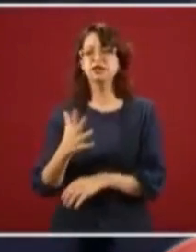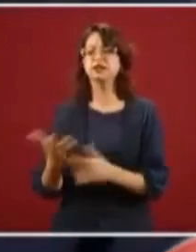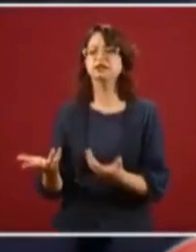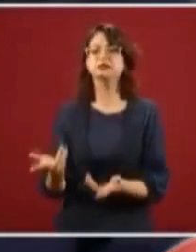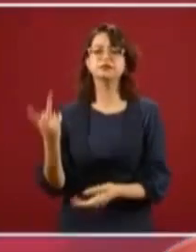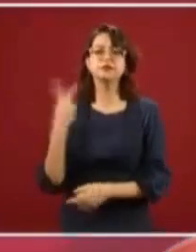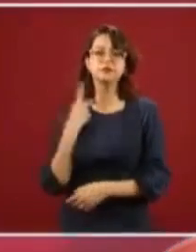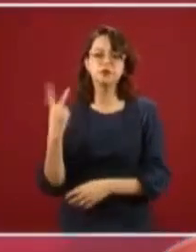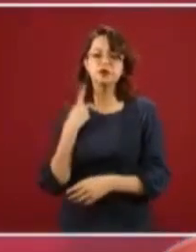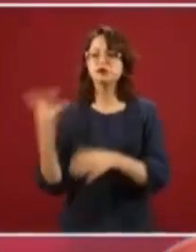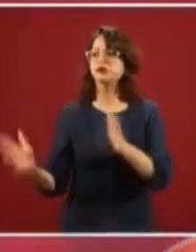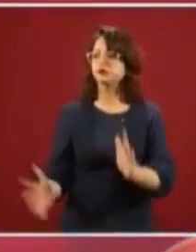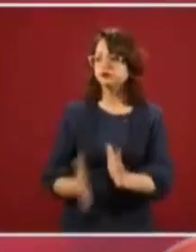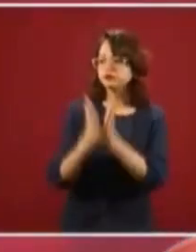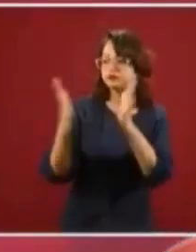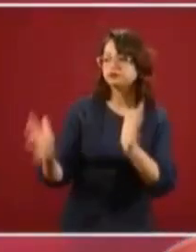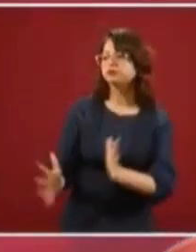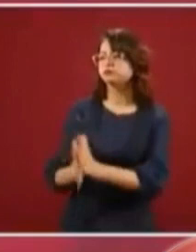participación política